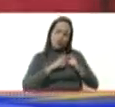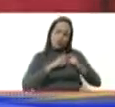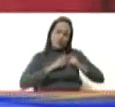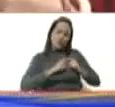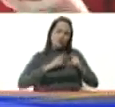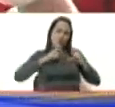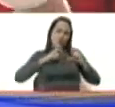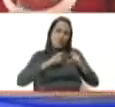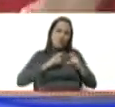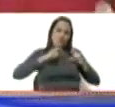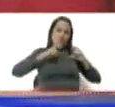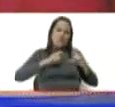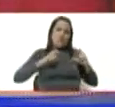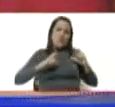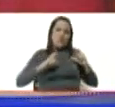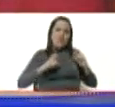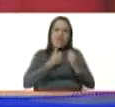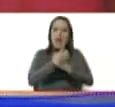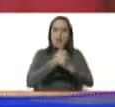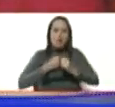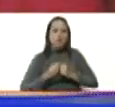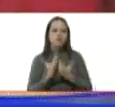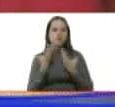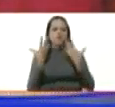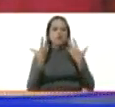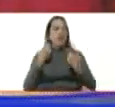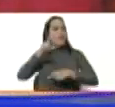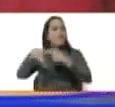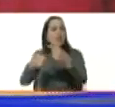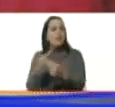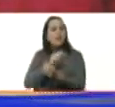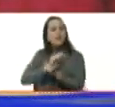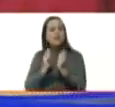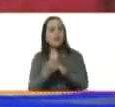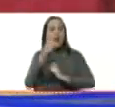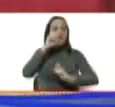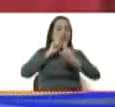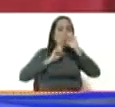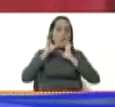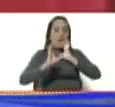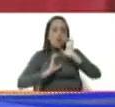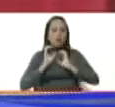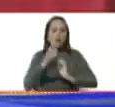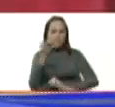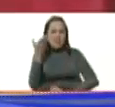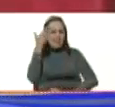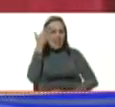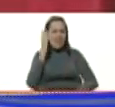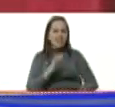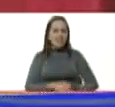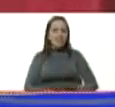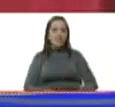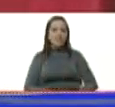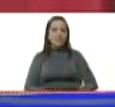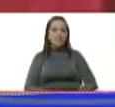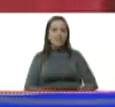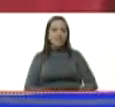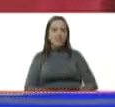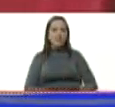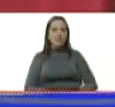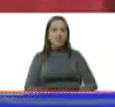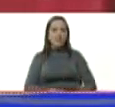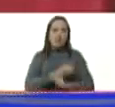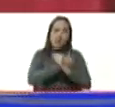expande y el amor se les brota por todos lados y después no lo pueden evitar. Lloran, se emocionan, usted lo sabe. Y se reencuentra con su condición humana que le